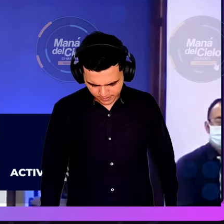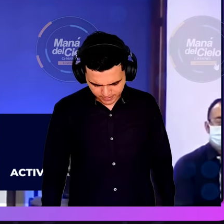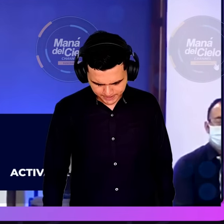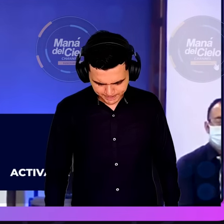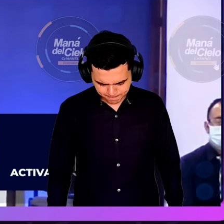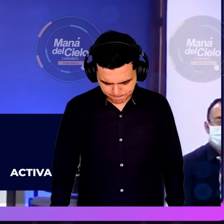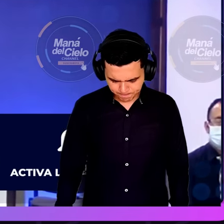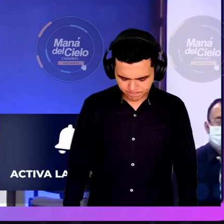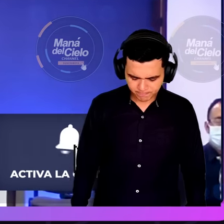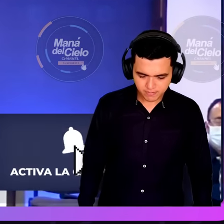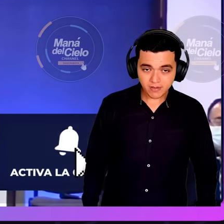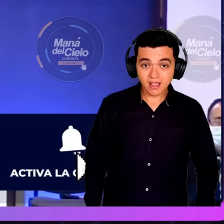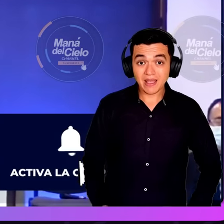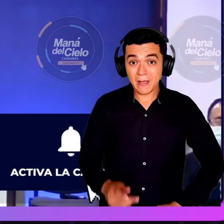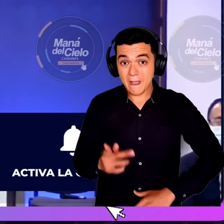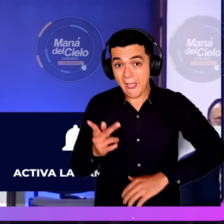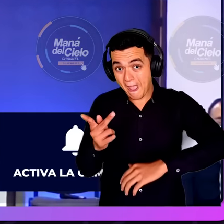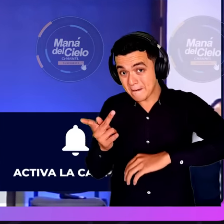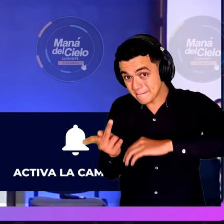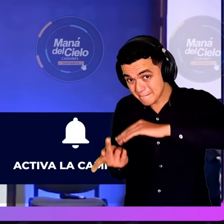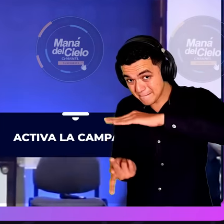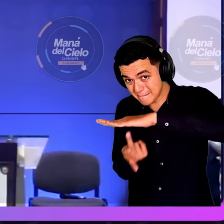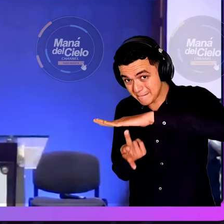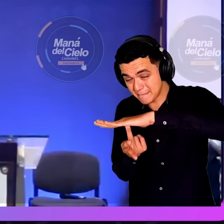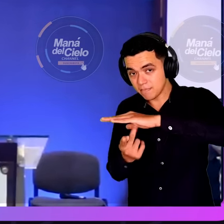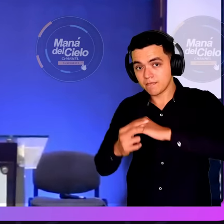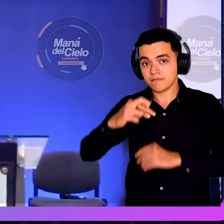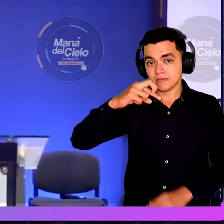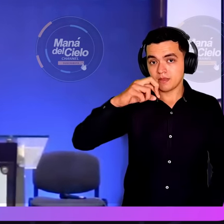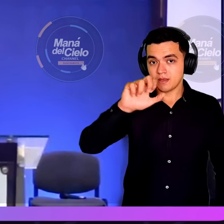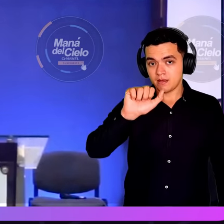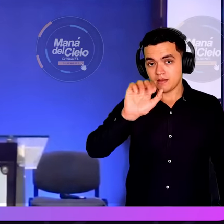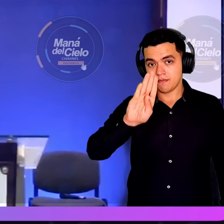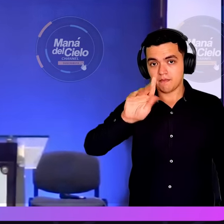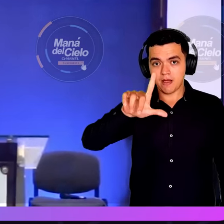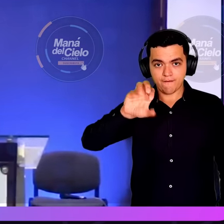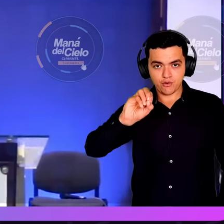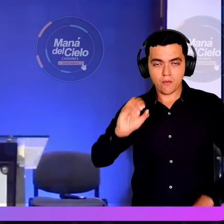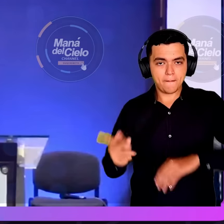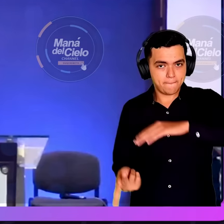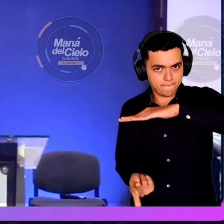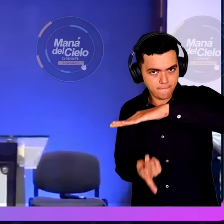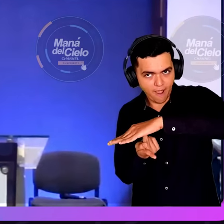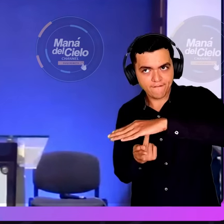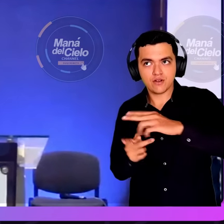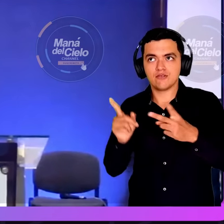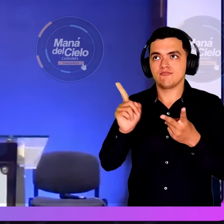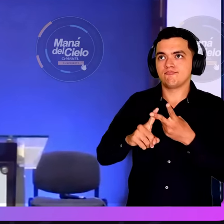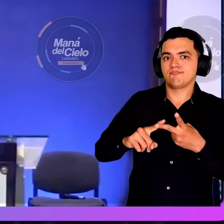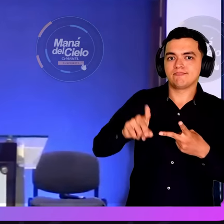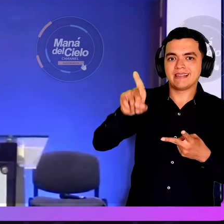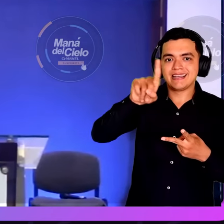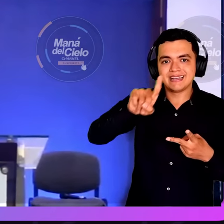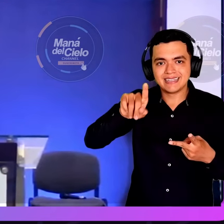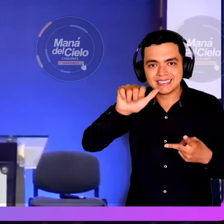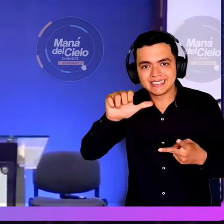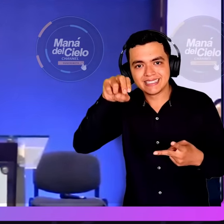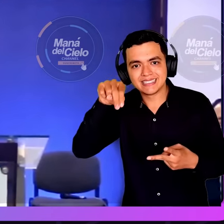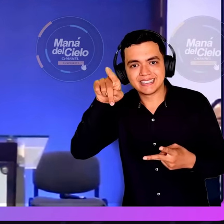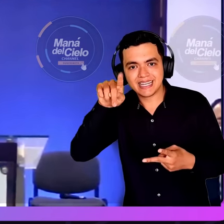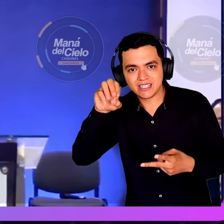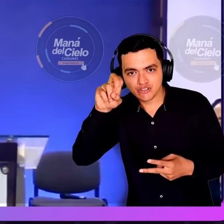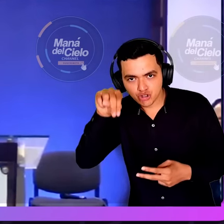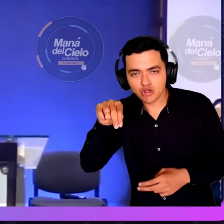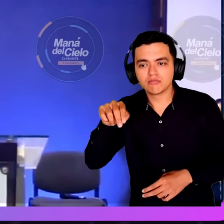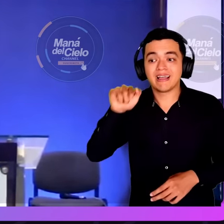mí que estoy débil. Es que el Señor tiene pues una iglesia debilucha. Es que estos somos una partida de gente pentecostales debiluchos. ¡No! Tenemos el poder de Dios